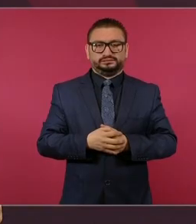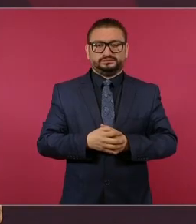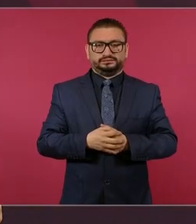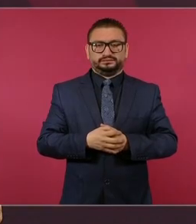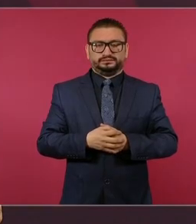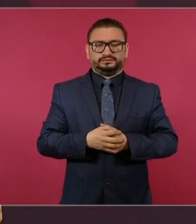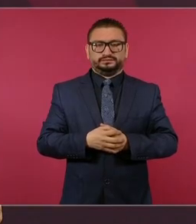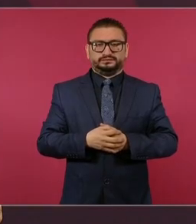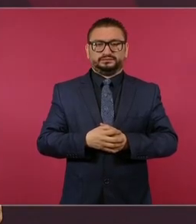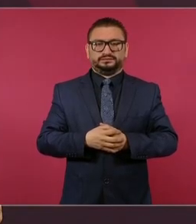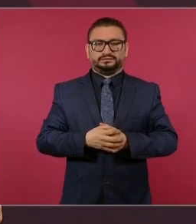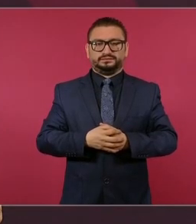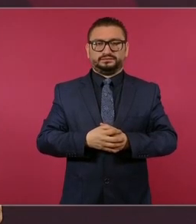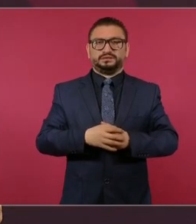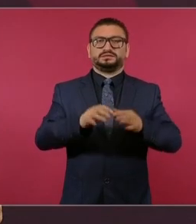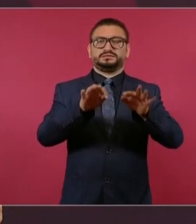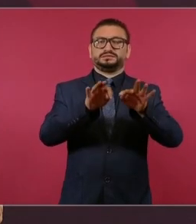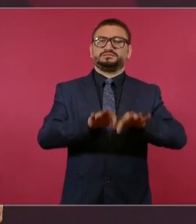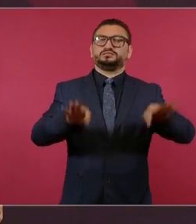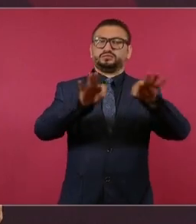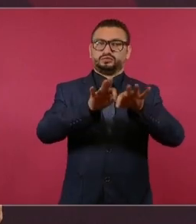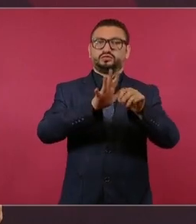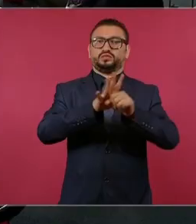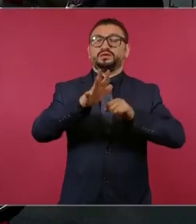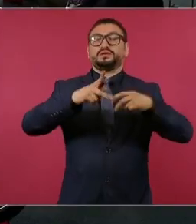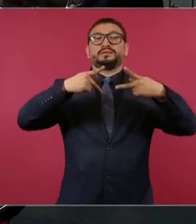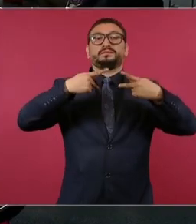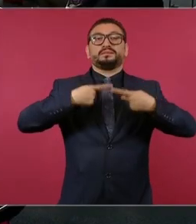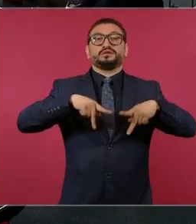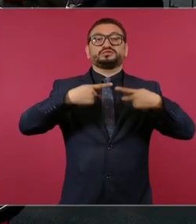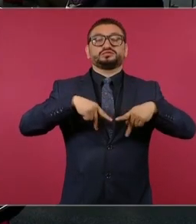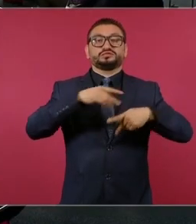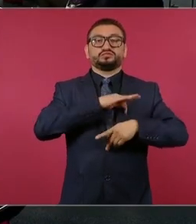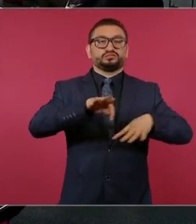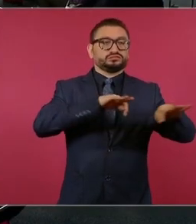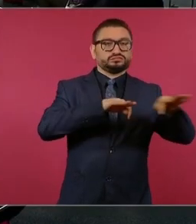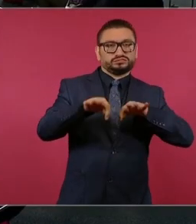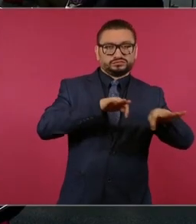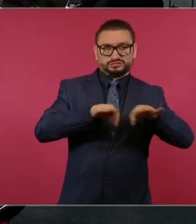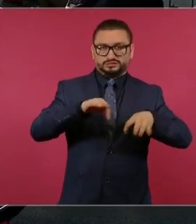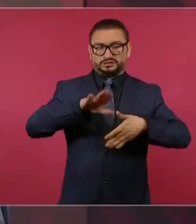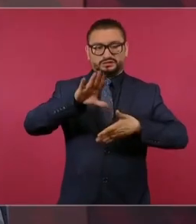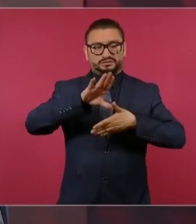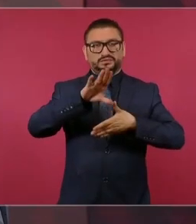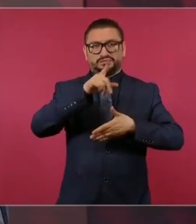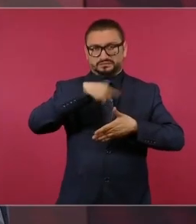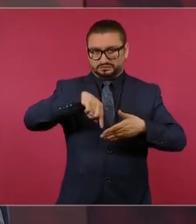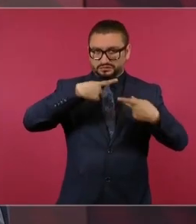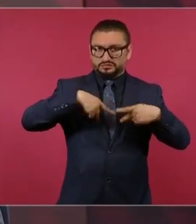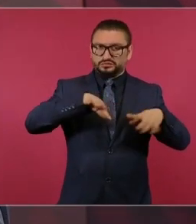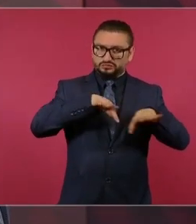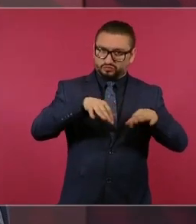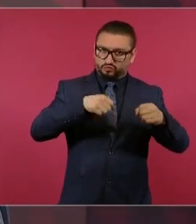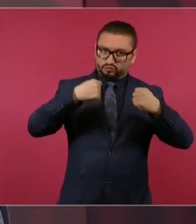importancia de la fuerza de trabajo del continente americano,